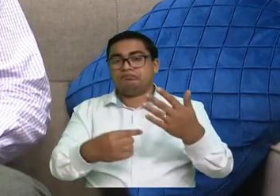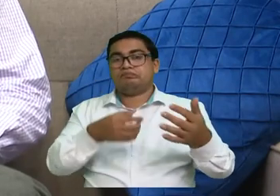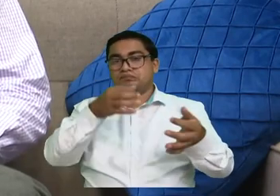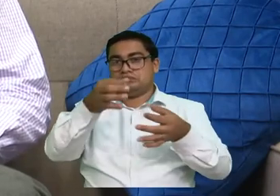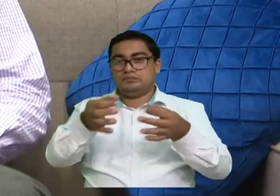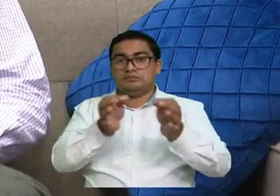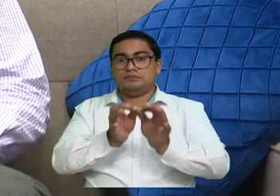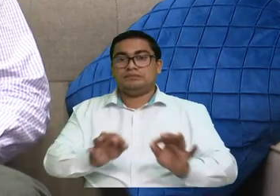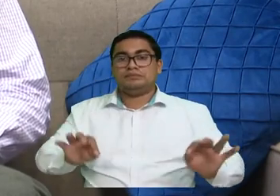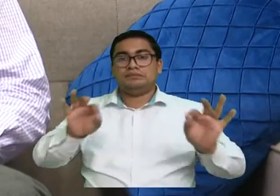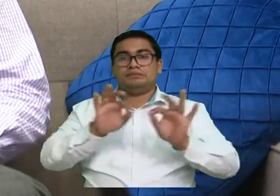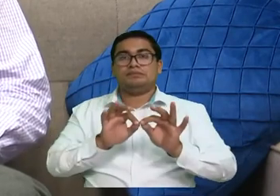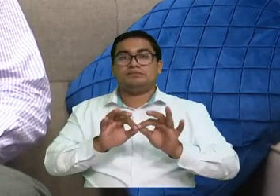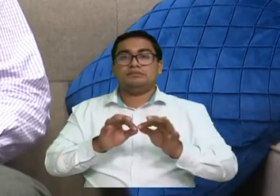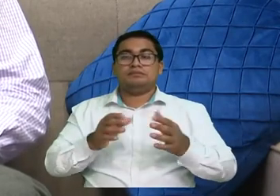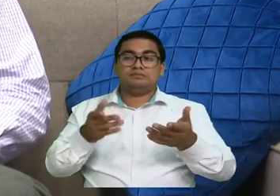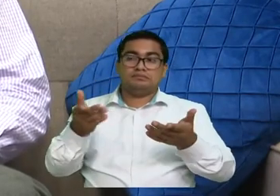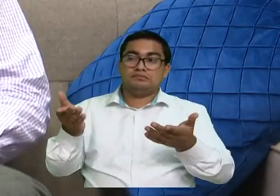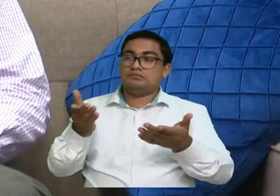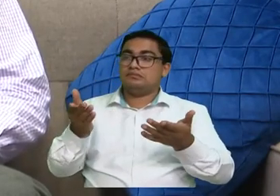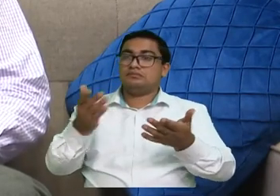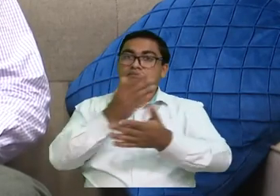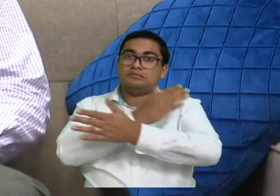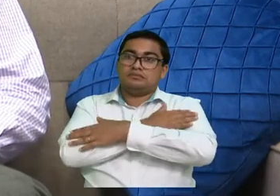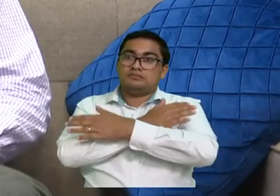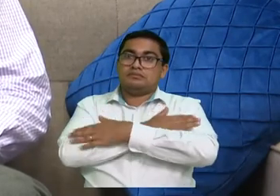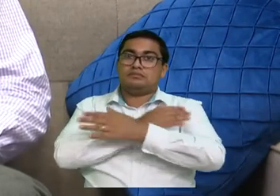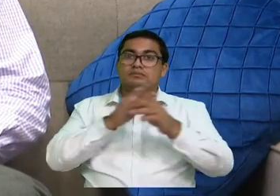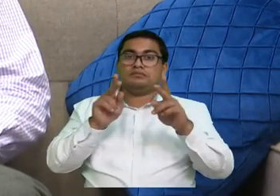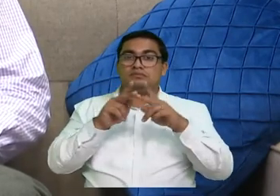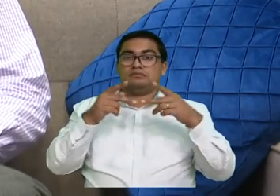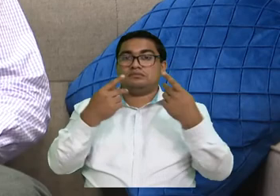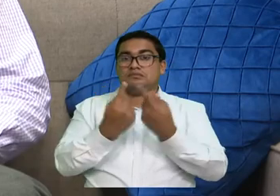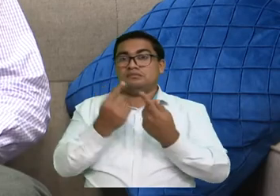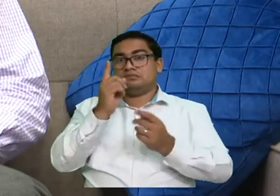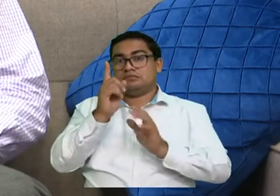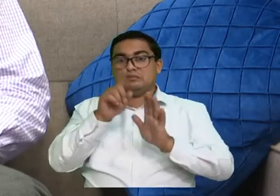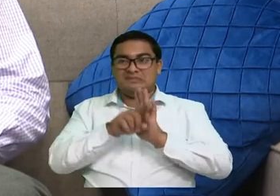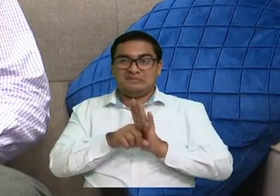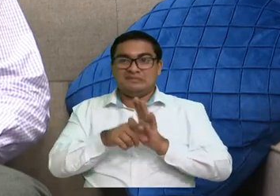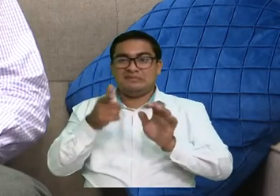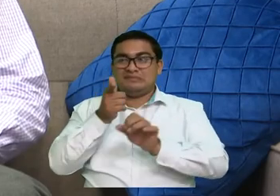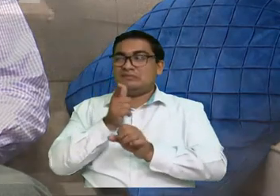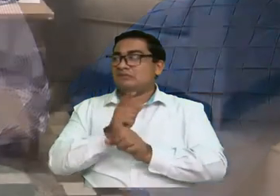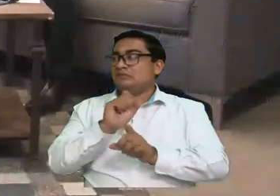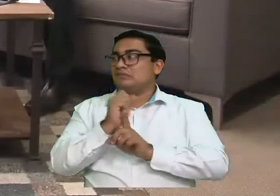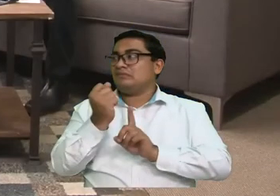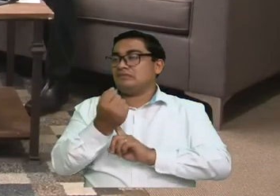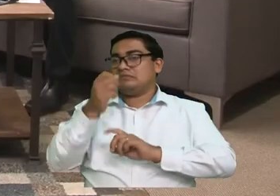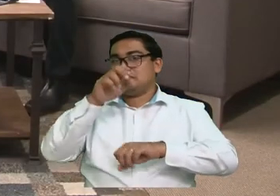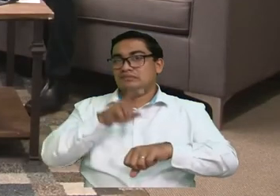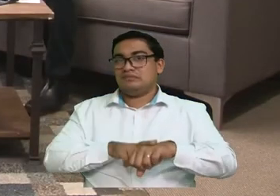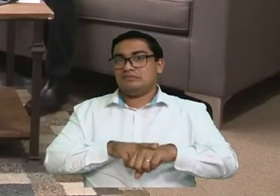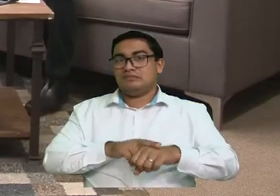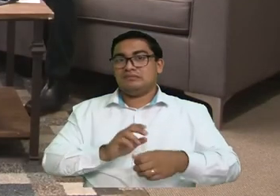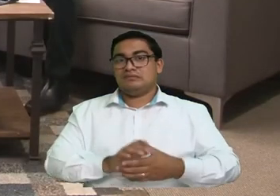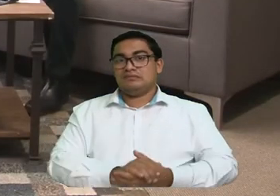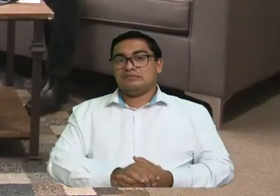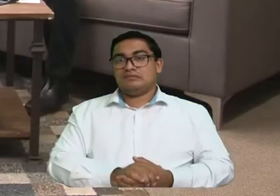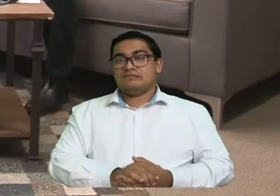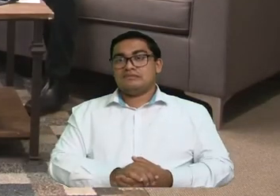bastante importante con nuestro pueblo, pero si quisiera compartir o enviar un saludo a nuestro pueblo, tiene un minuto, pues, y las cámaras del canal parlamentario para hacerlo.